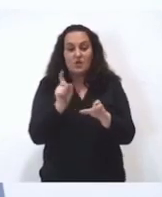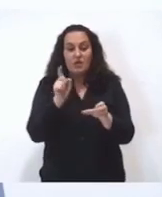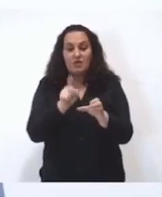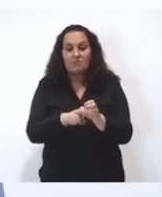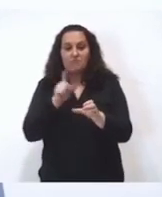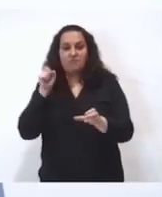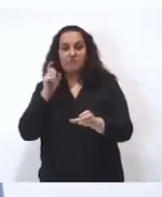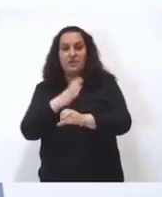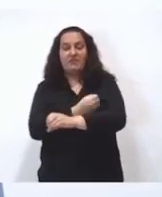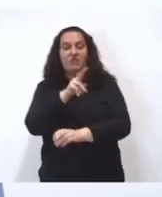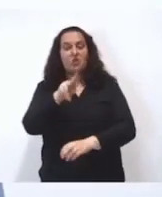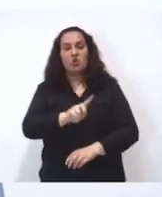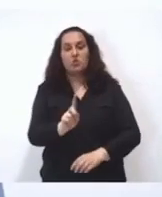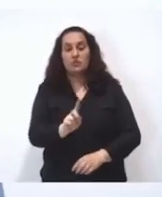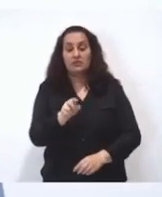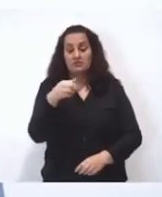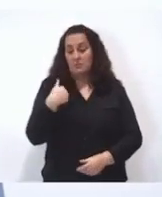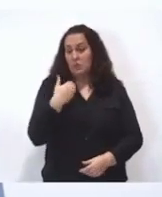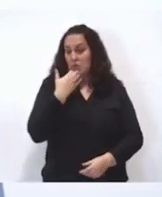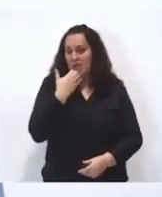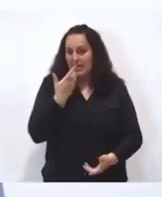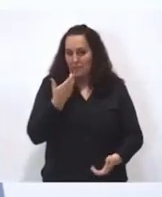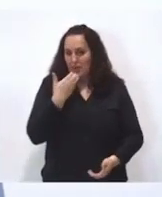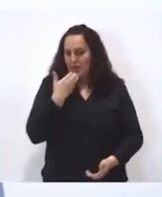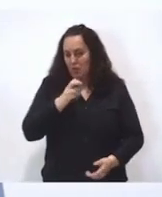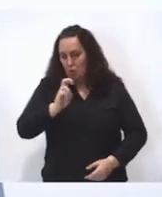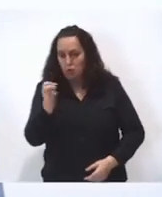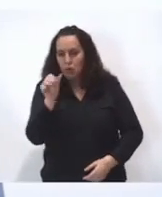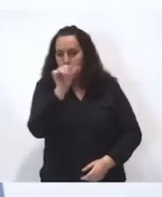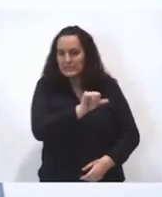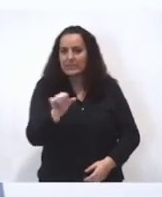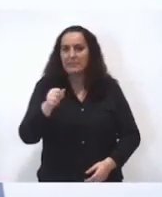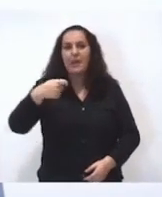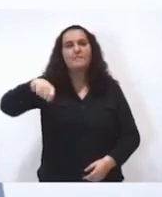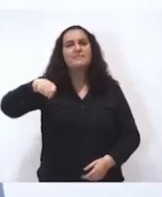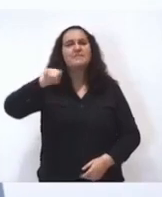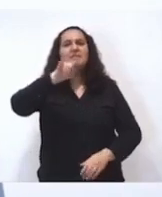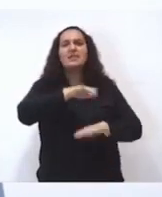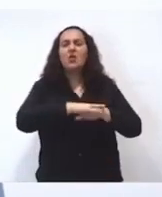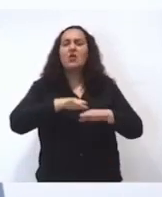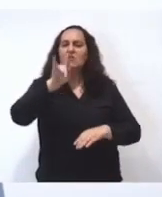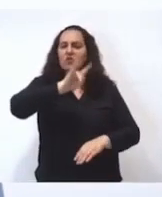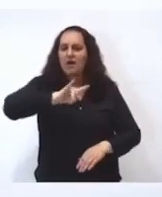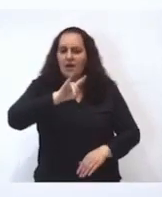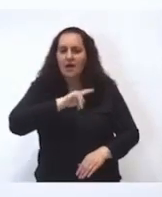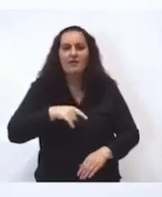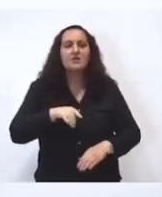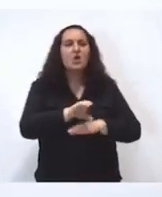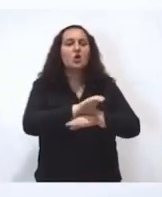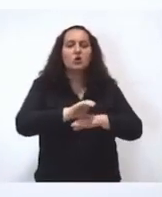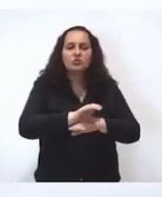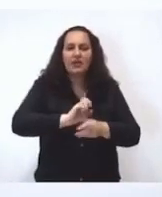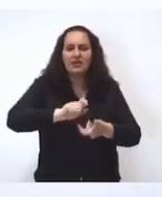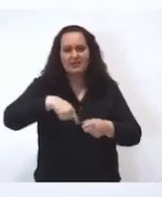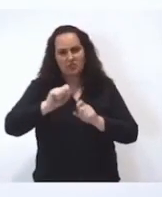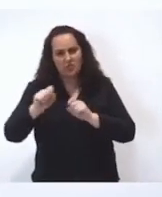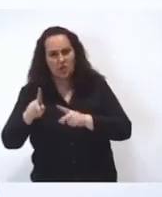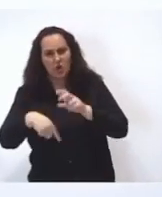este Cabildo. Esta misma semana, un ejemplo más, el presidente del Gobierno de Canarias, el consejero de Transición Ecológica, la consejera de Agricultura,